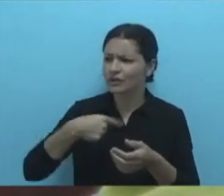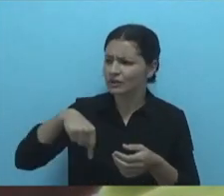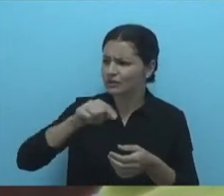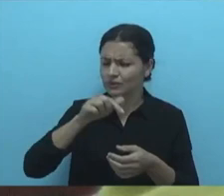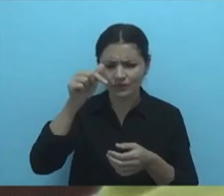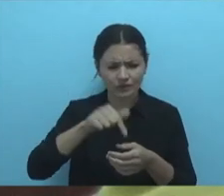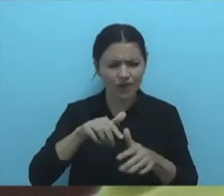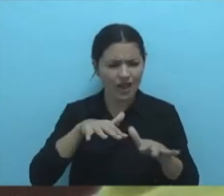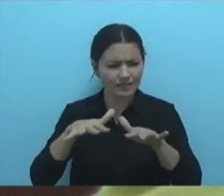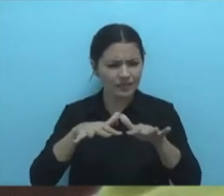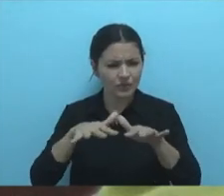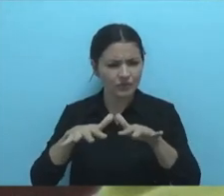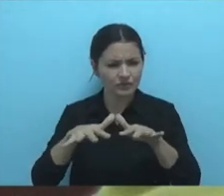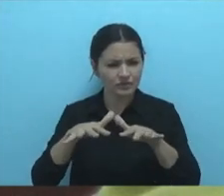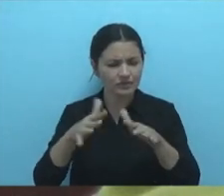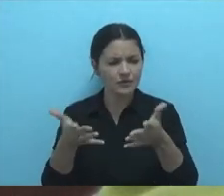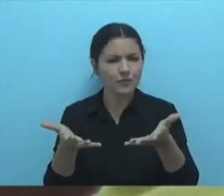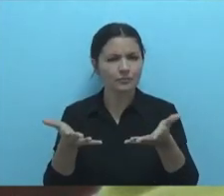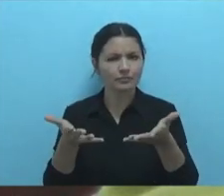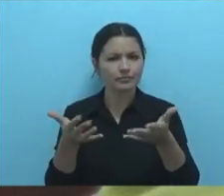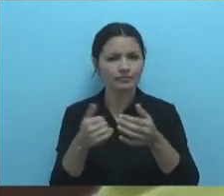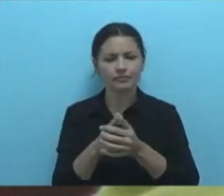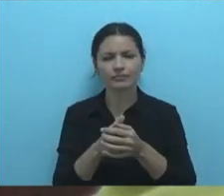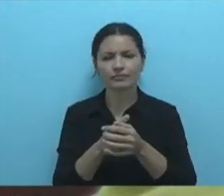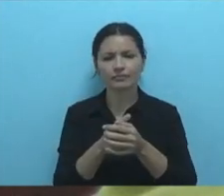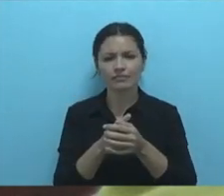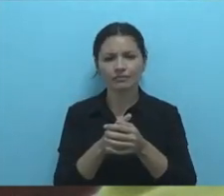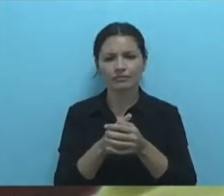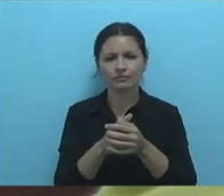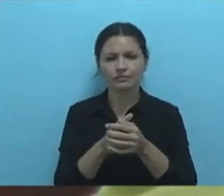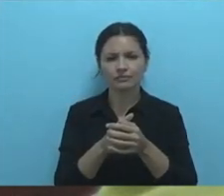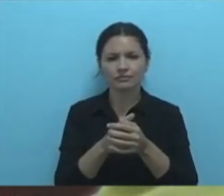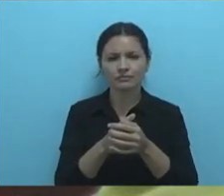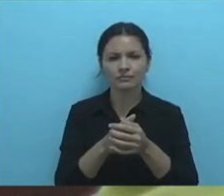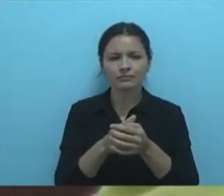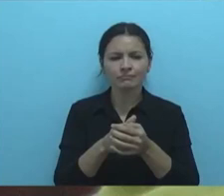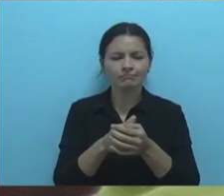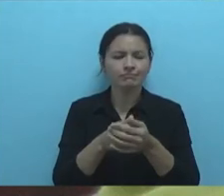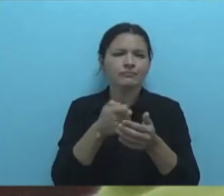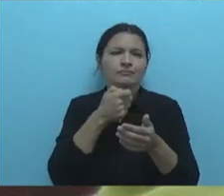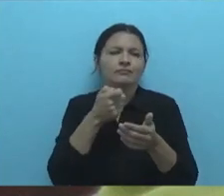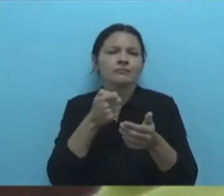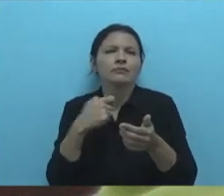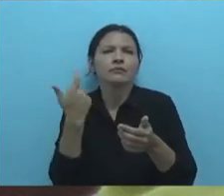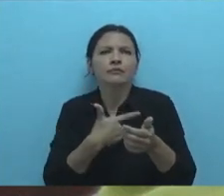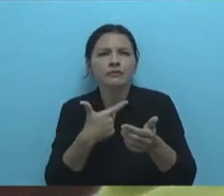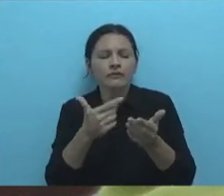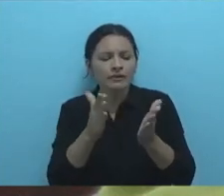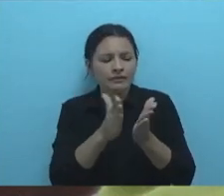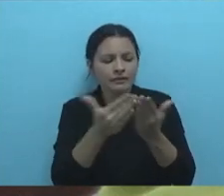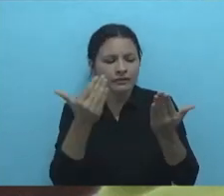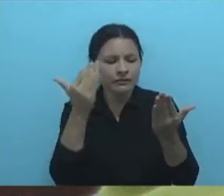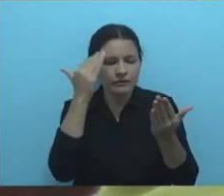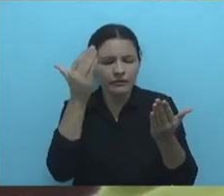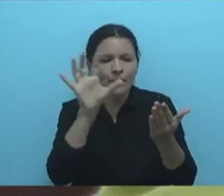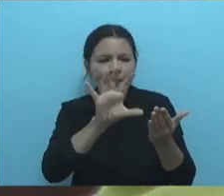donde estamos con una vieja constitución provincial anacrónica